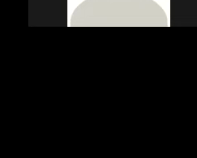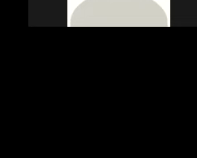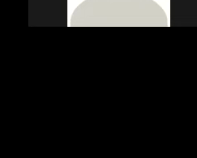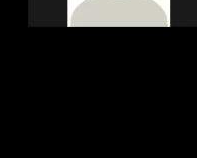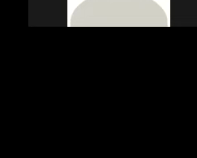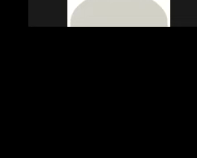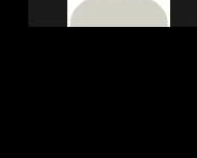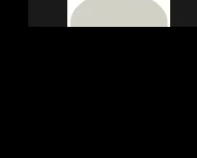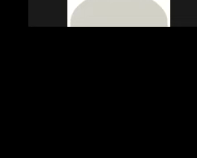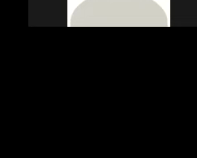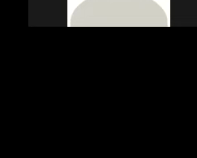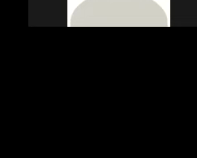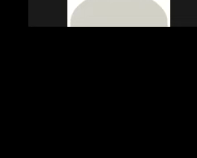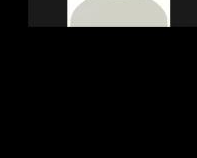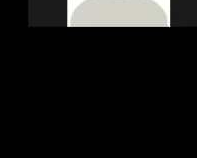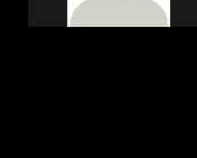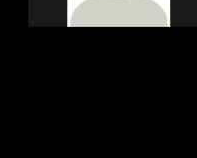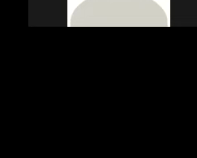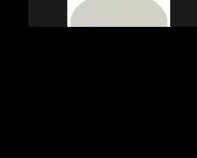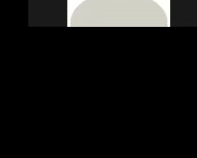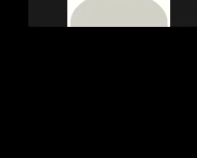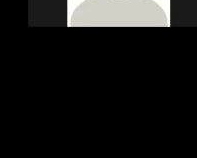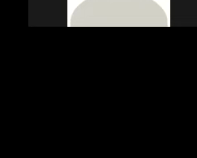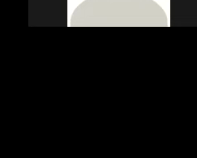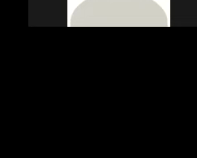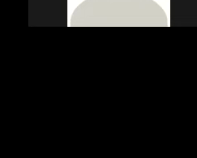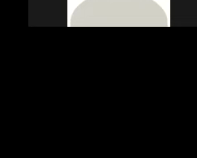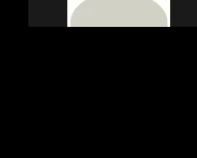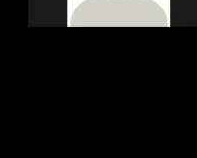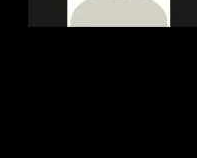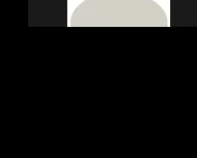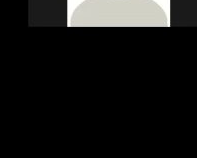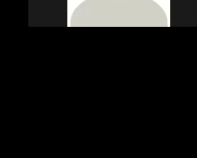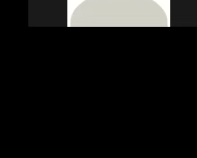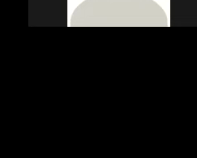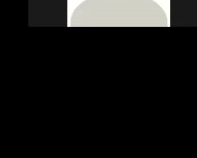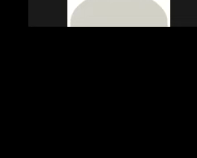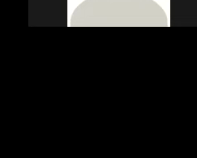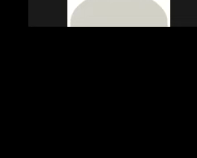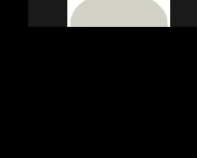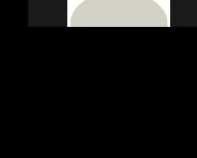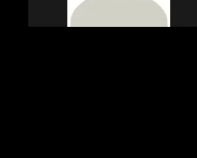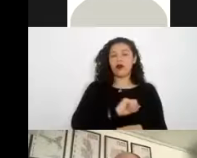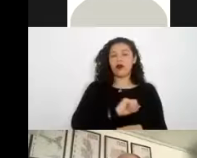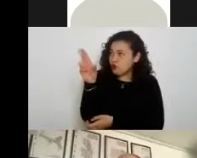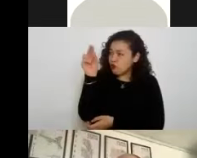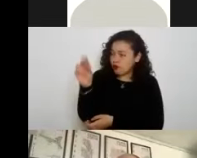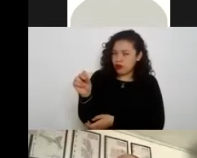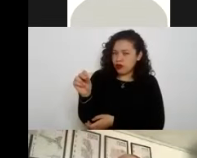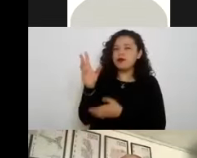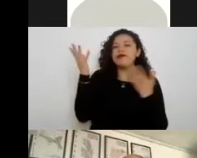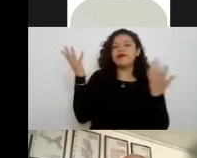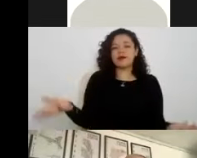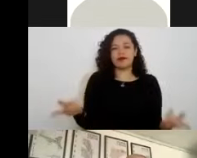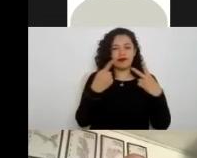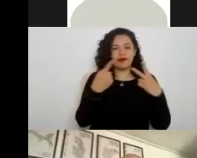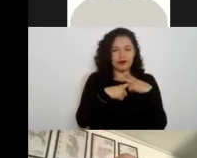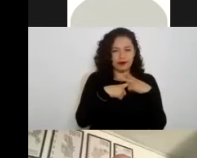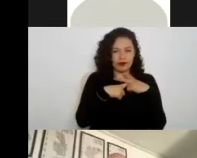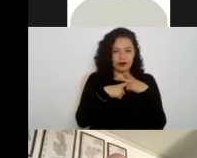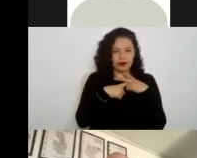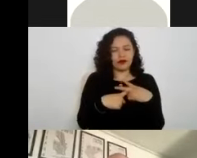la comunidad diciéndole, oye, pues es que no vengas aquí a simplemente contaminar, ¿no? Entonces, ahí empieza también a empezar la